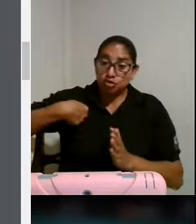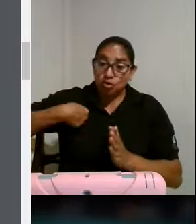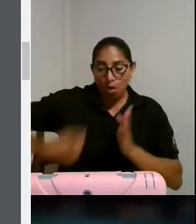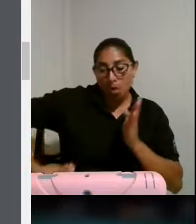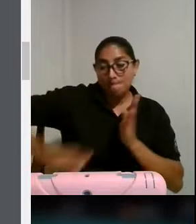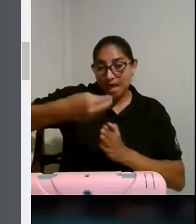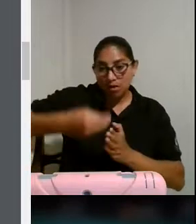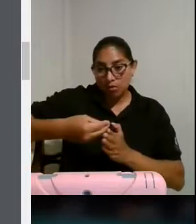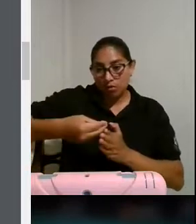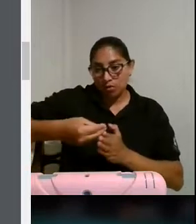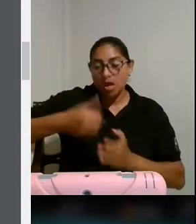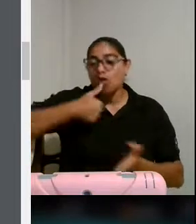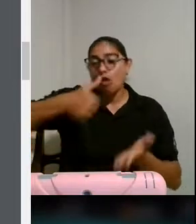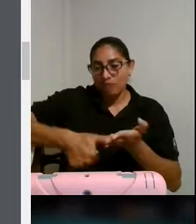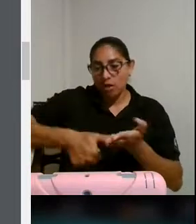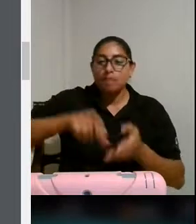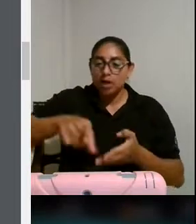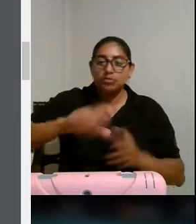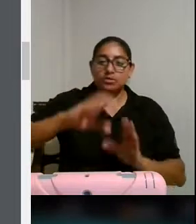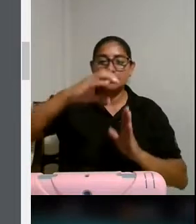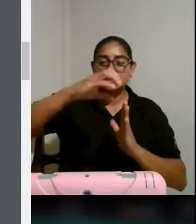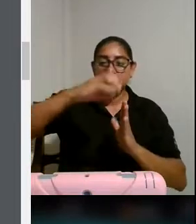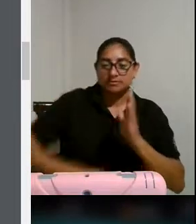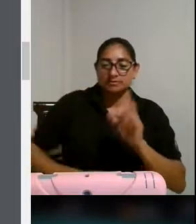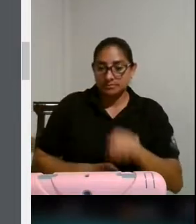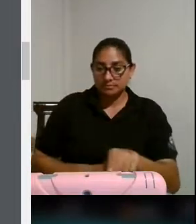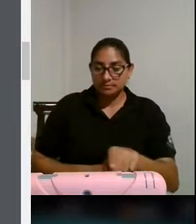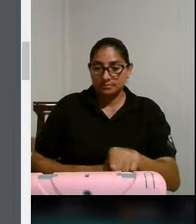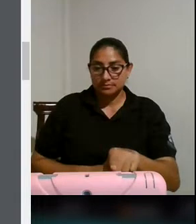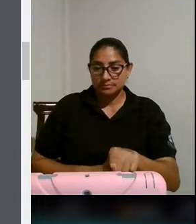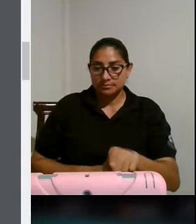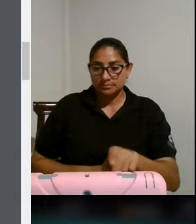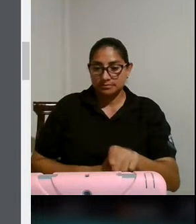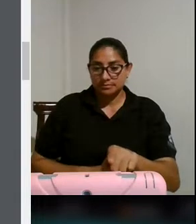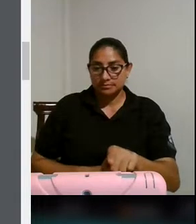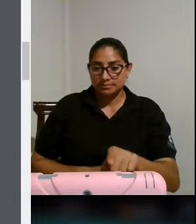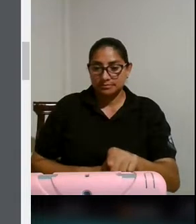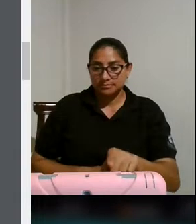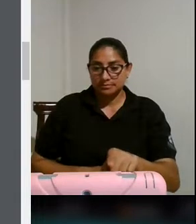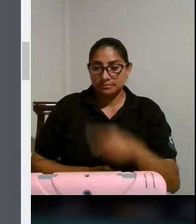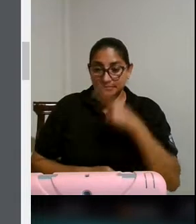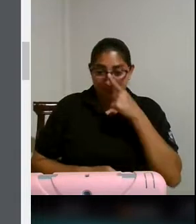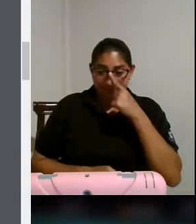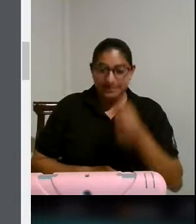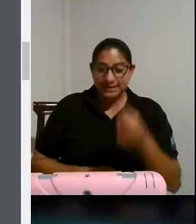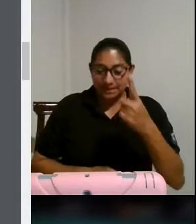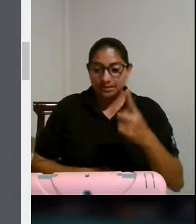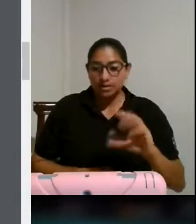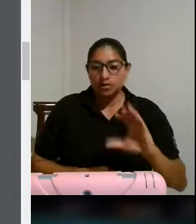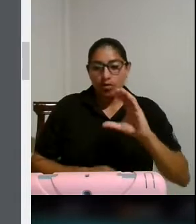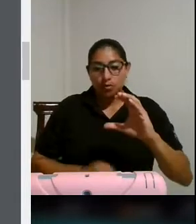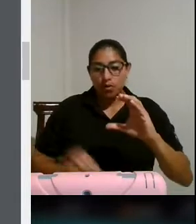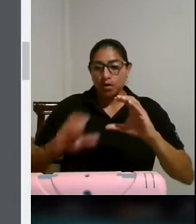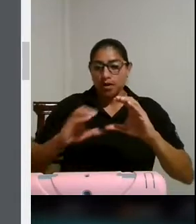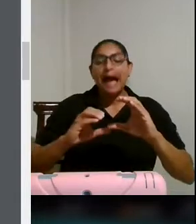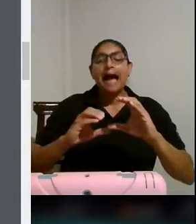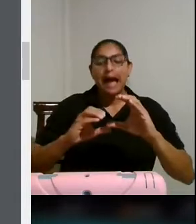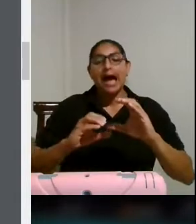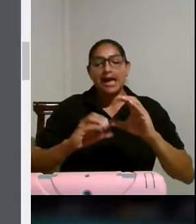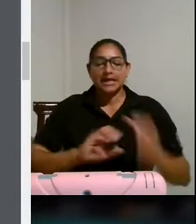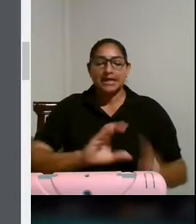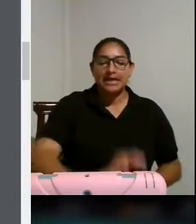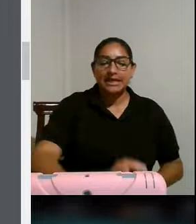simplificando, aquí lo único que se puede simplificar es que esta menos x se va a restar con 6x. Menos x